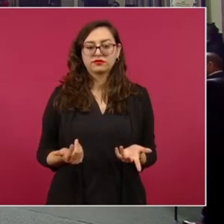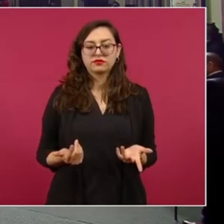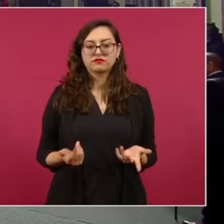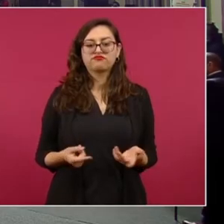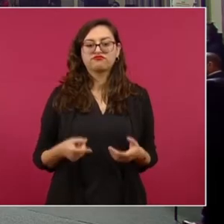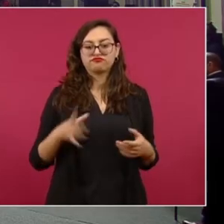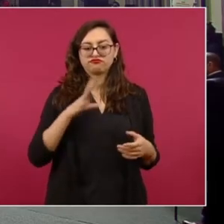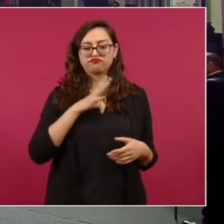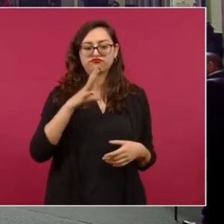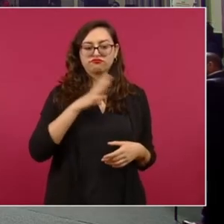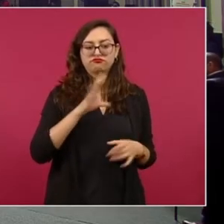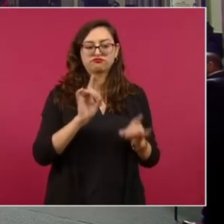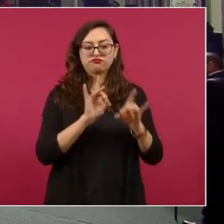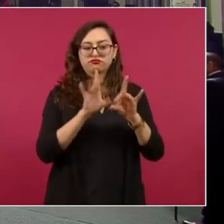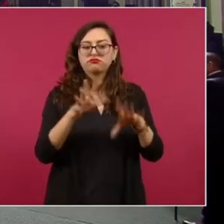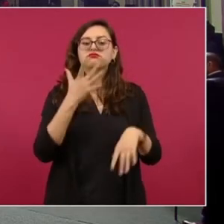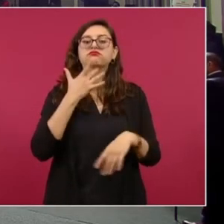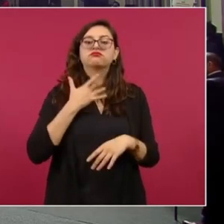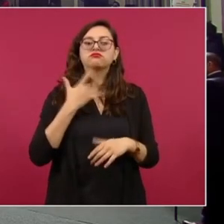atienden